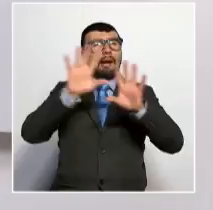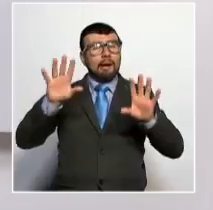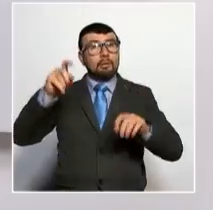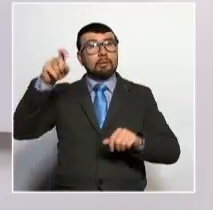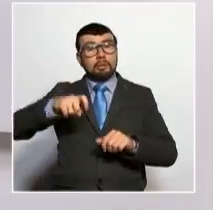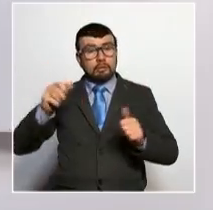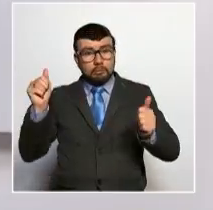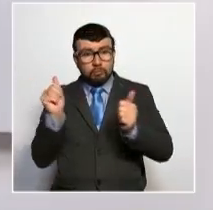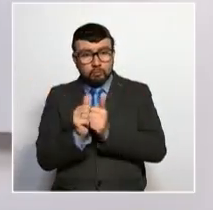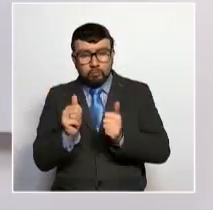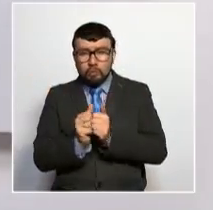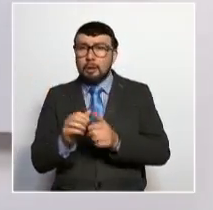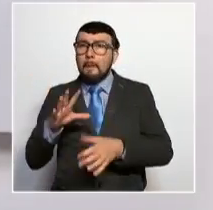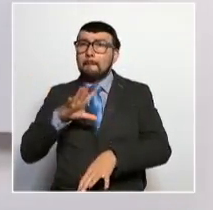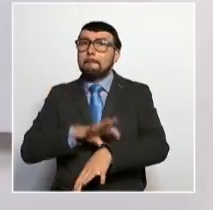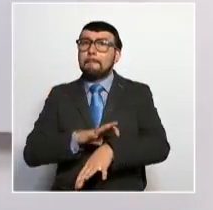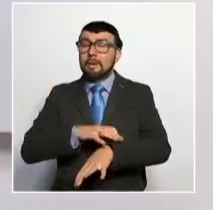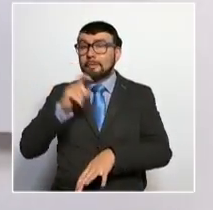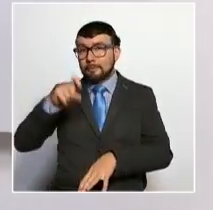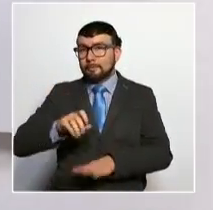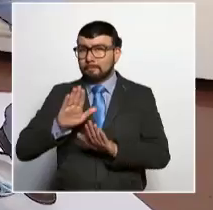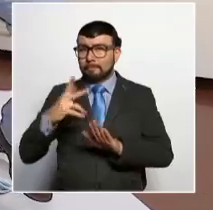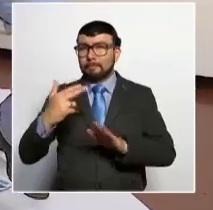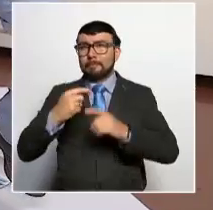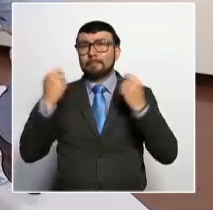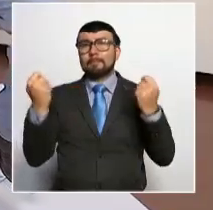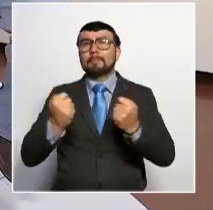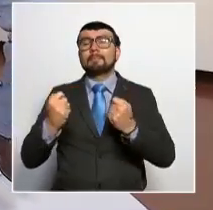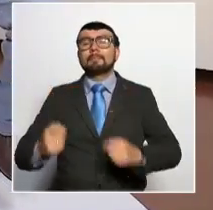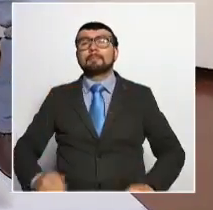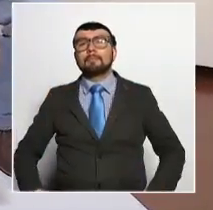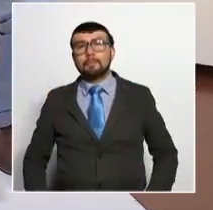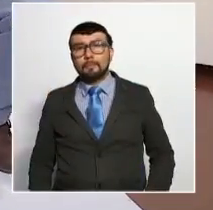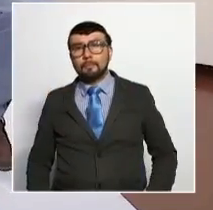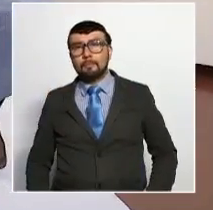ese acompañamiento médico. Ya regresamos después de este corte comerciales.